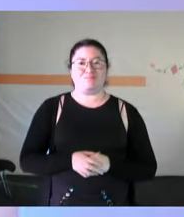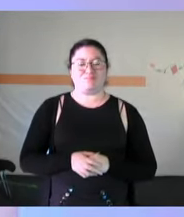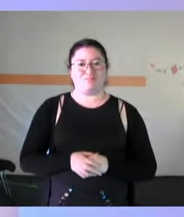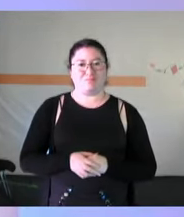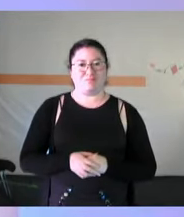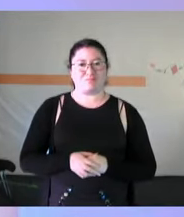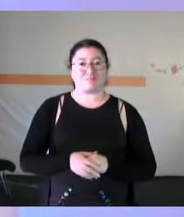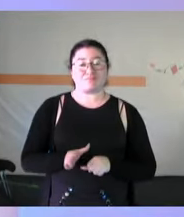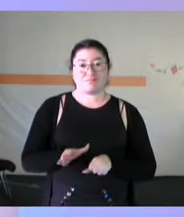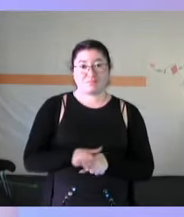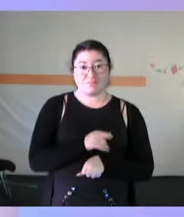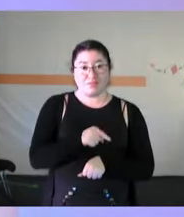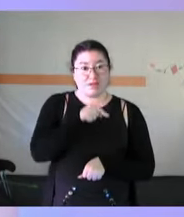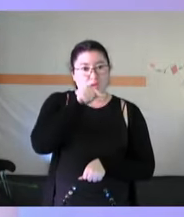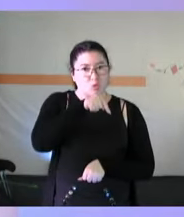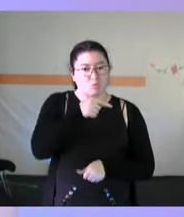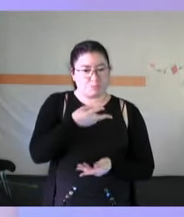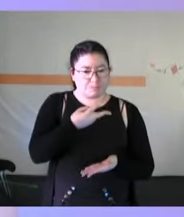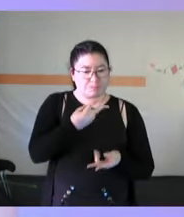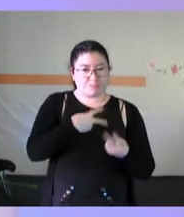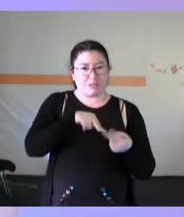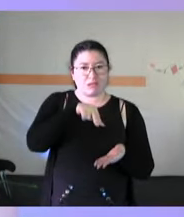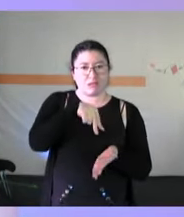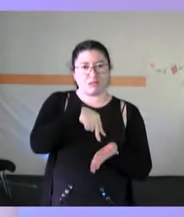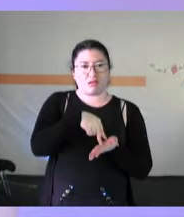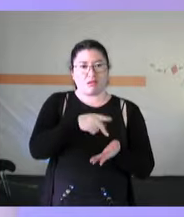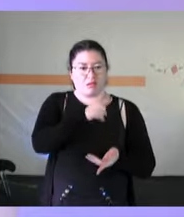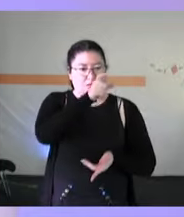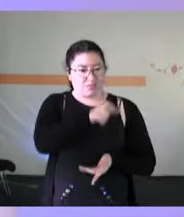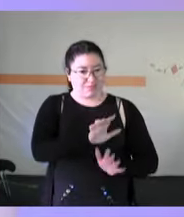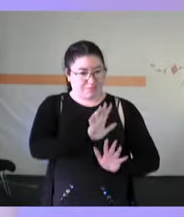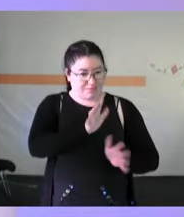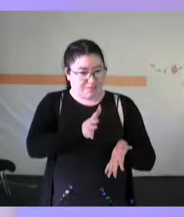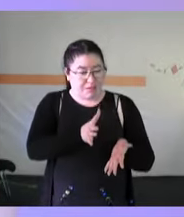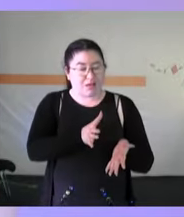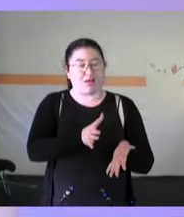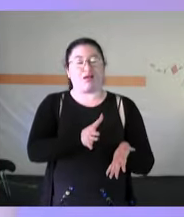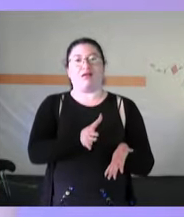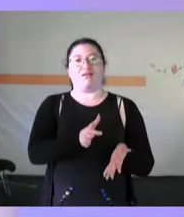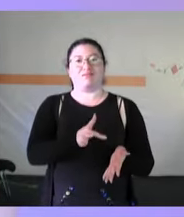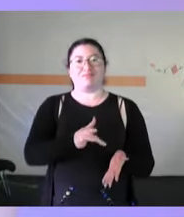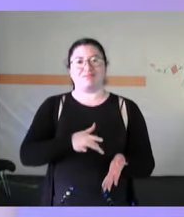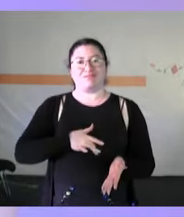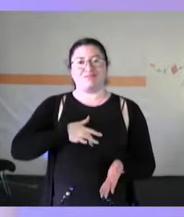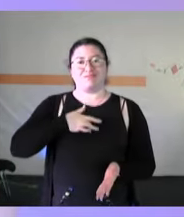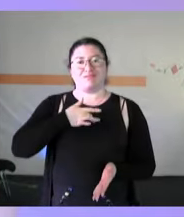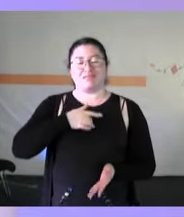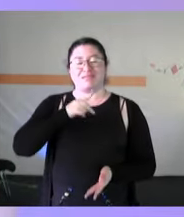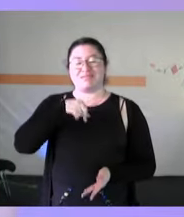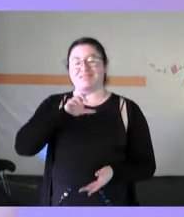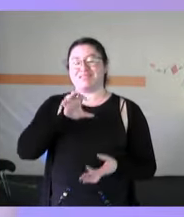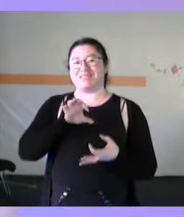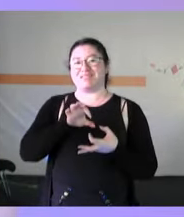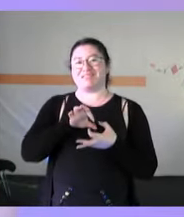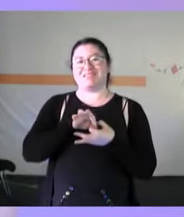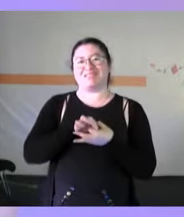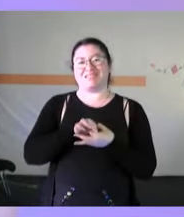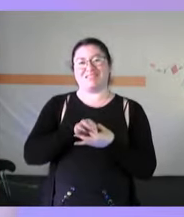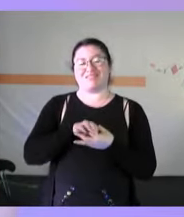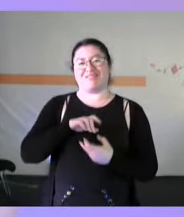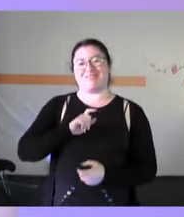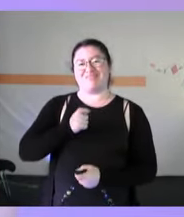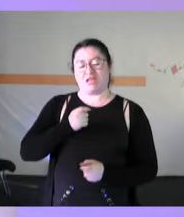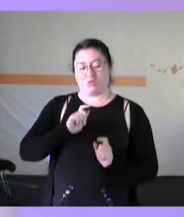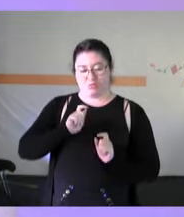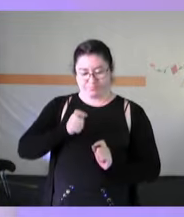El hecho de que tú existes hace que muchos tengamos significado. Y te lo agradezco. ¿Quién quiere contarle